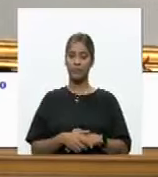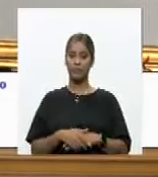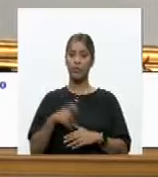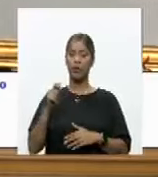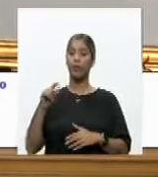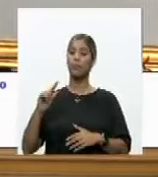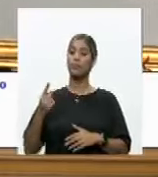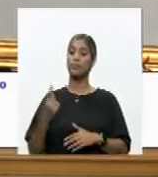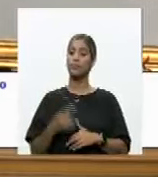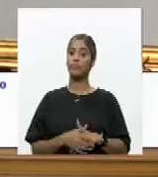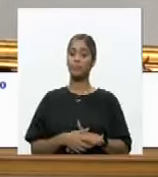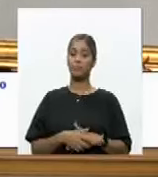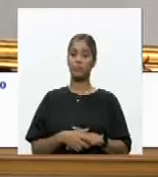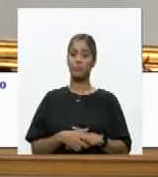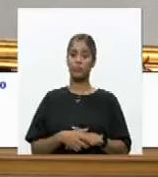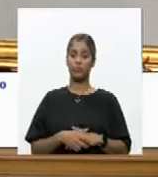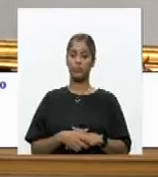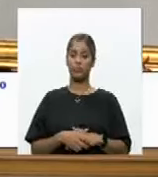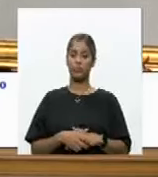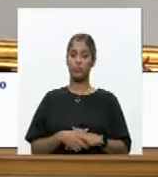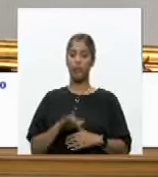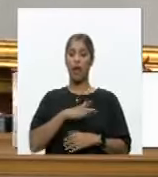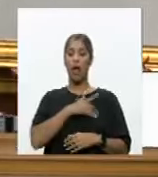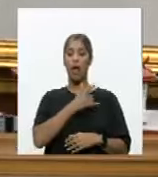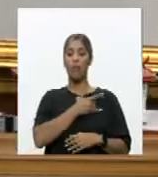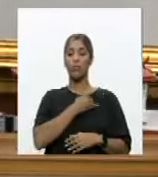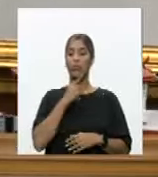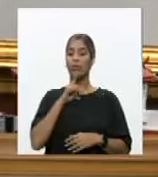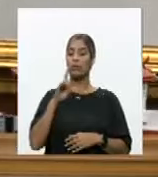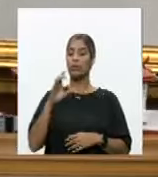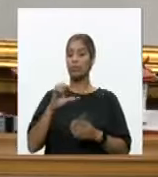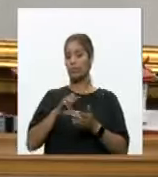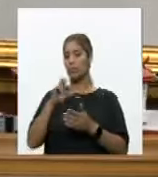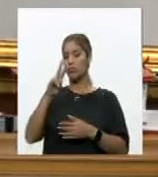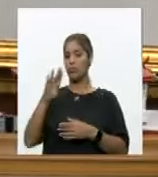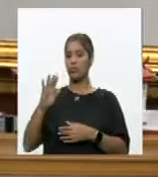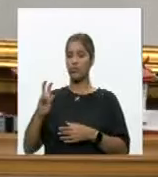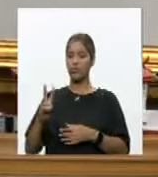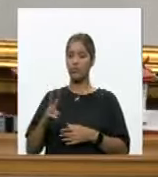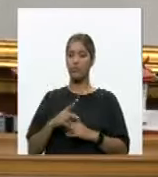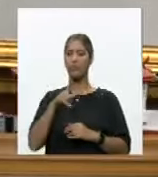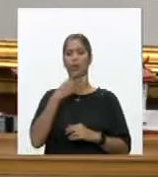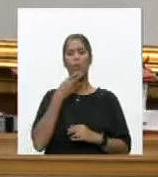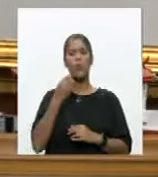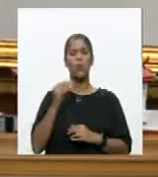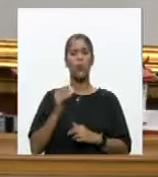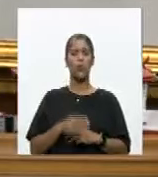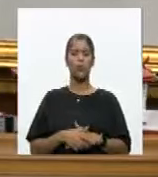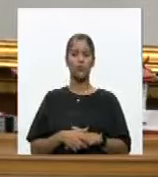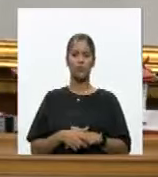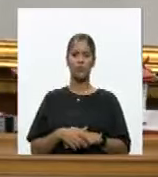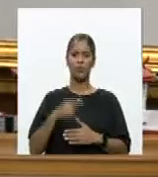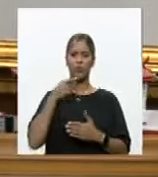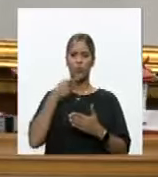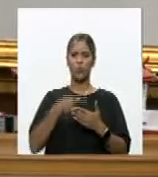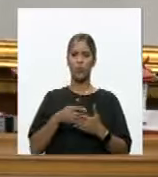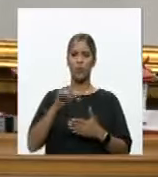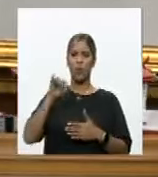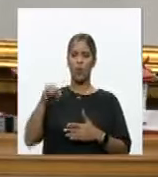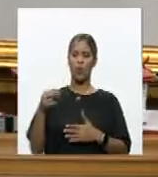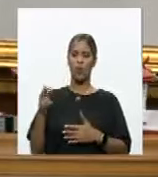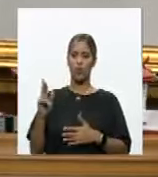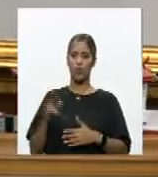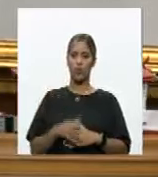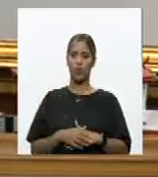Primera, que se encontraron en la Universidad Central de Venezuela desde la más temprana juventud, se llamó Jorge